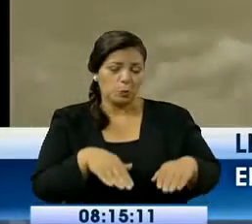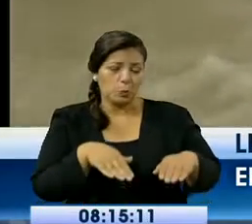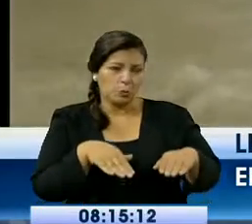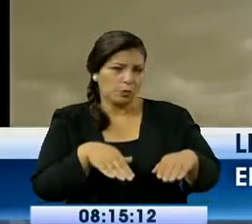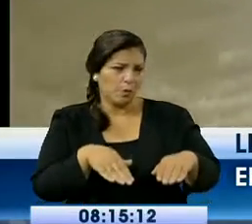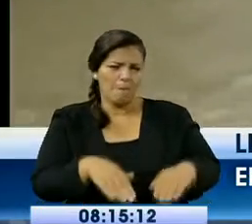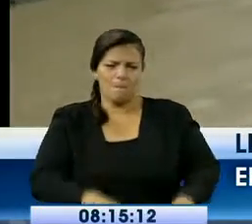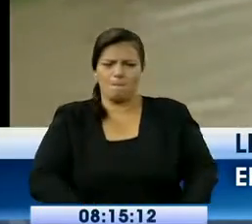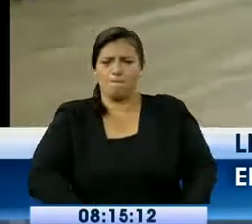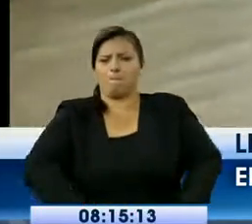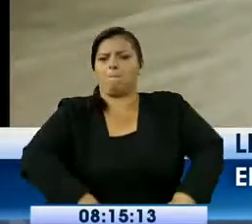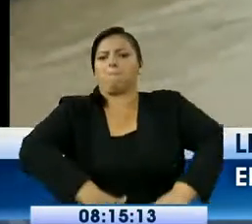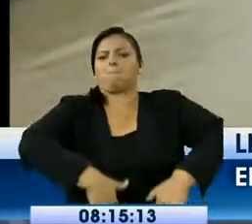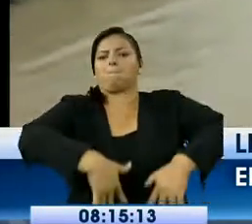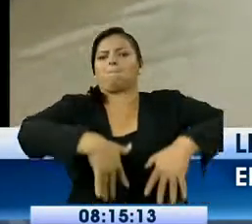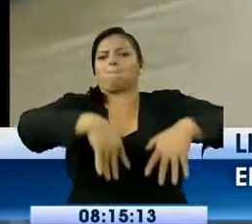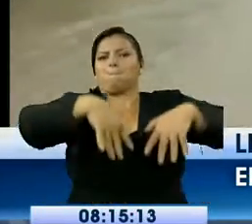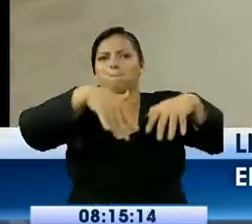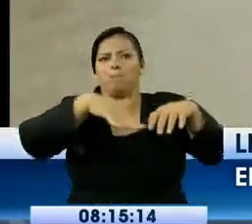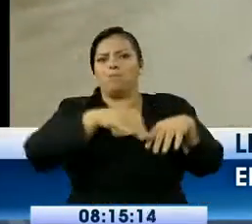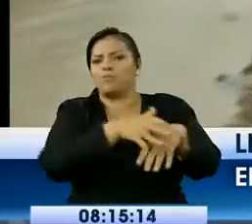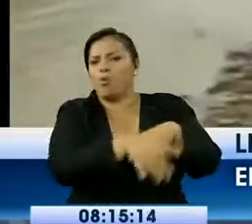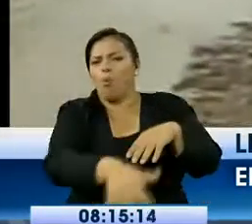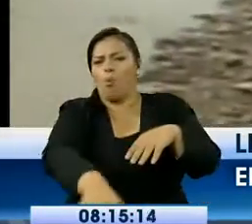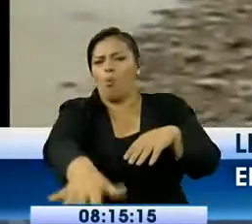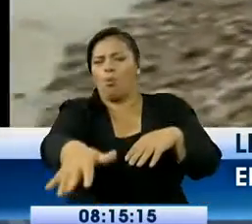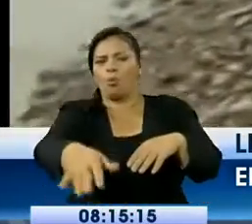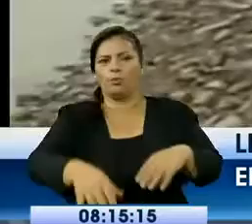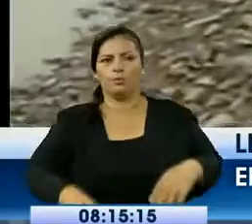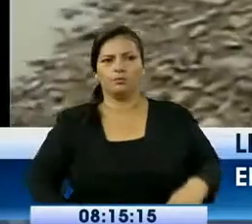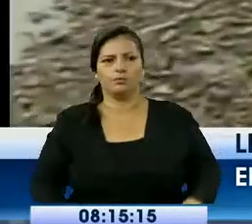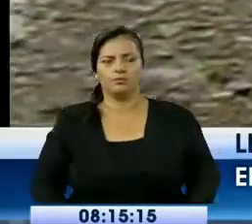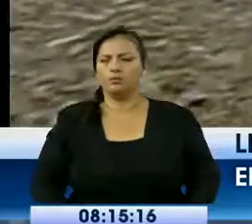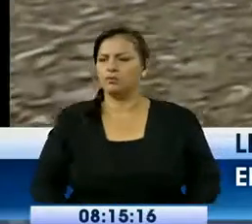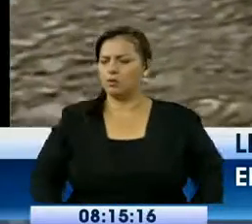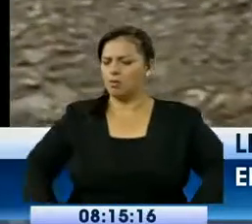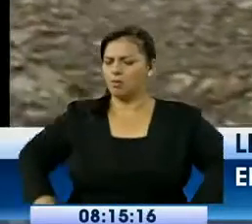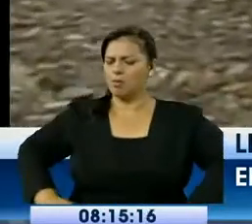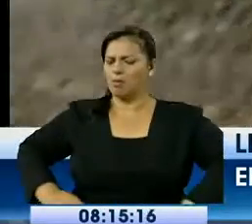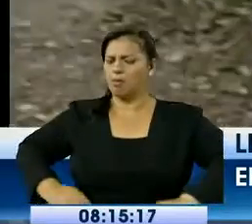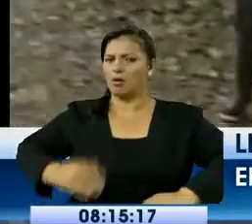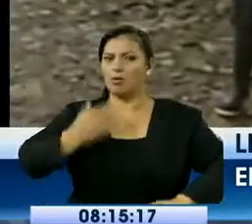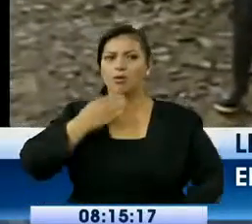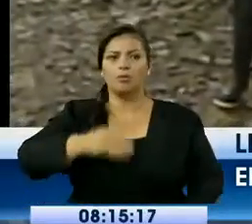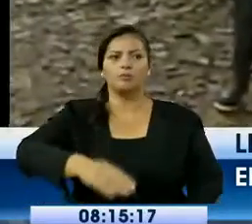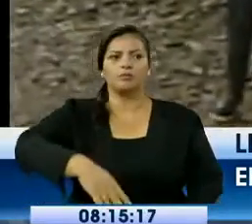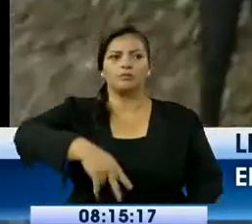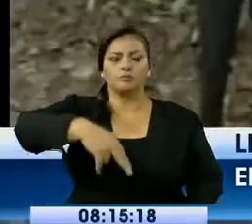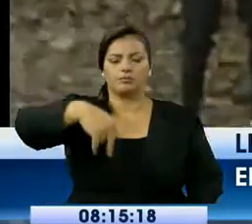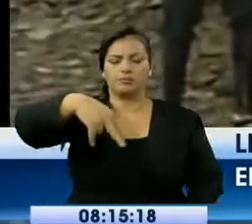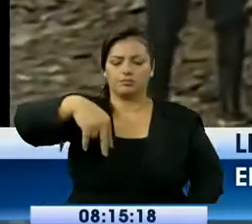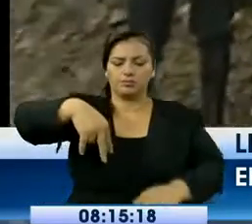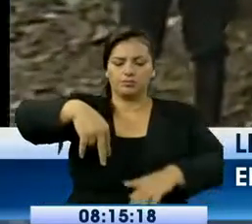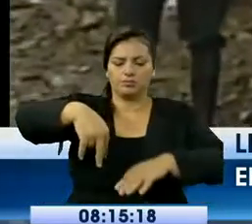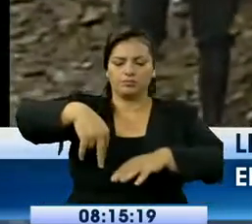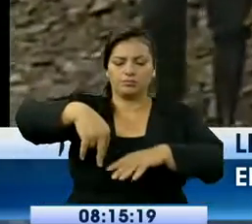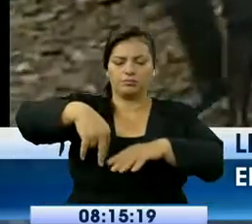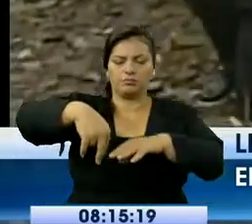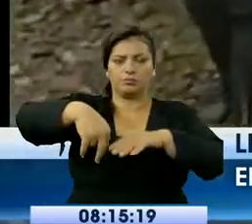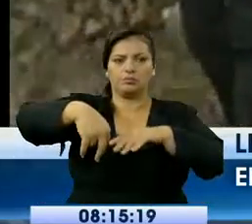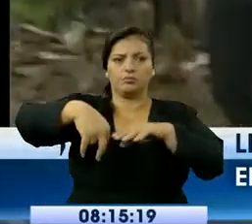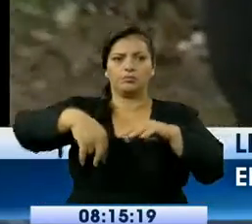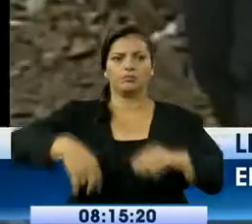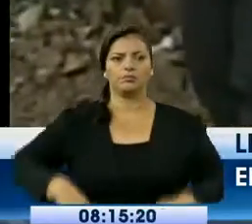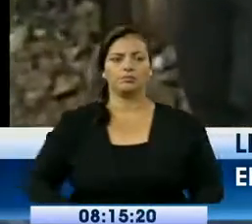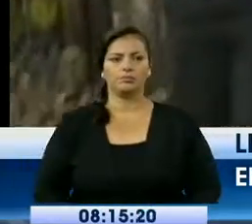fuerte? El día miércoles llovió duro. ¿Duro? Sí. ¿Hasta dónde llegaba el agua aquí? Hasta las rodillas, siquiera. Dentro de mi casa, dentro. Ahora, me llama la